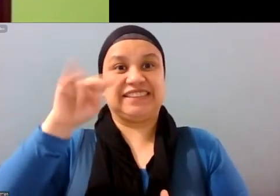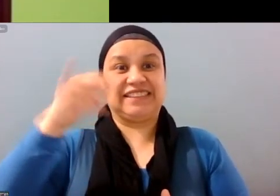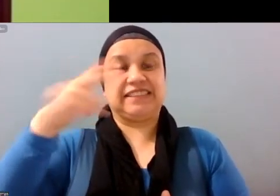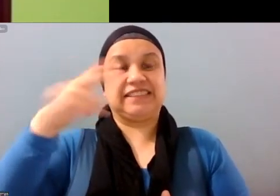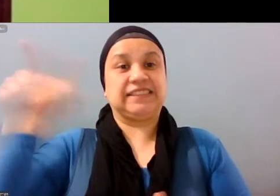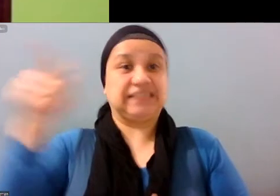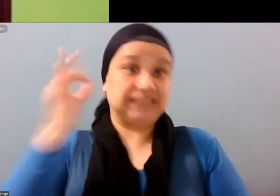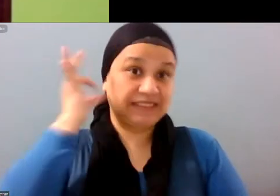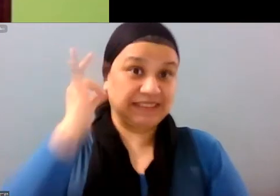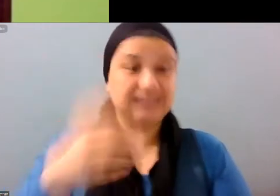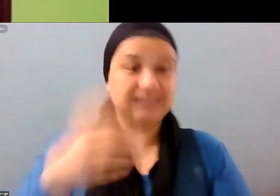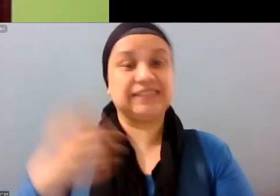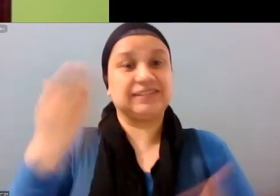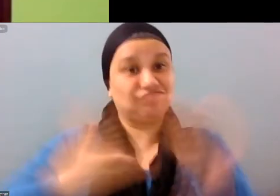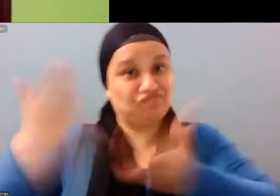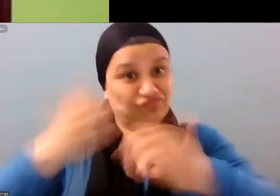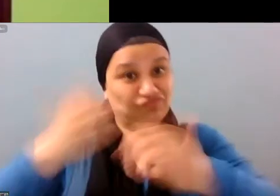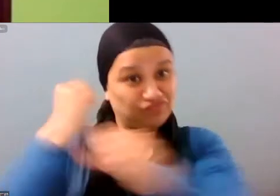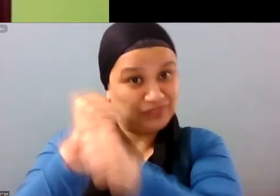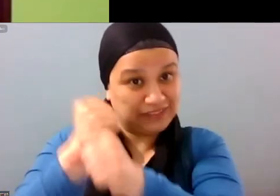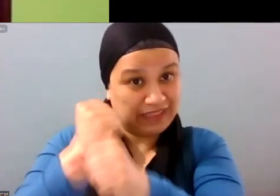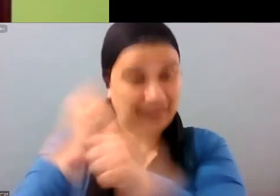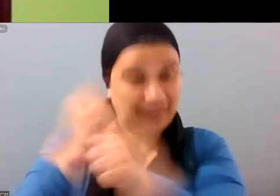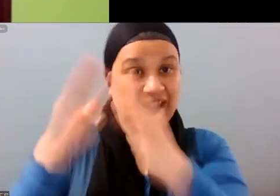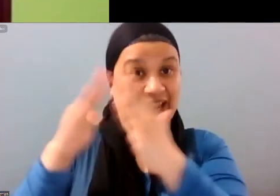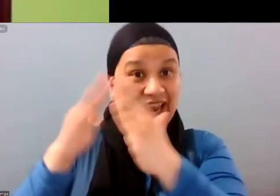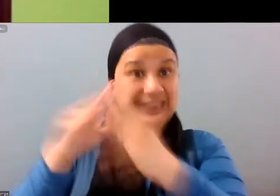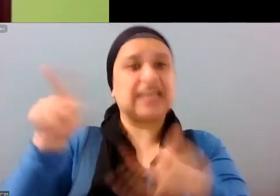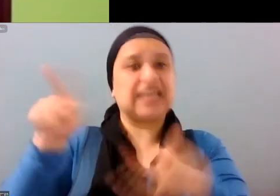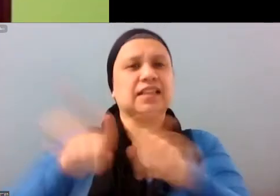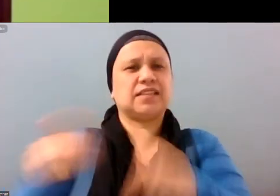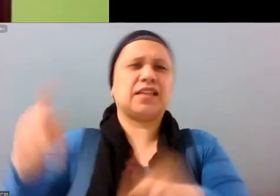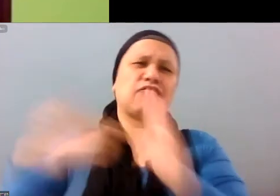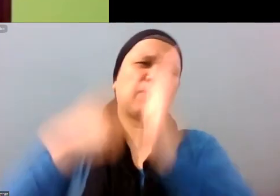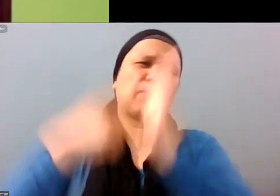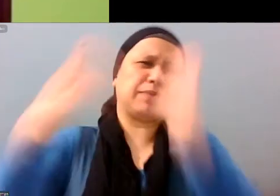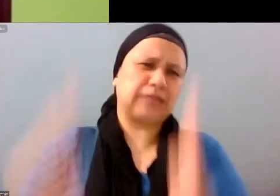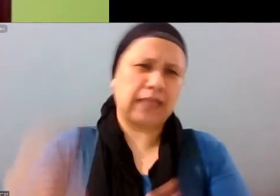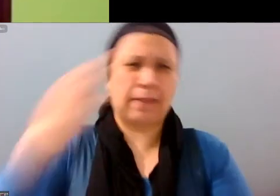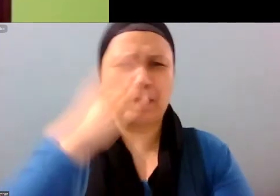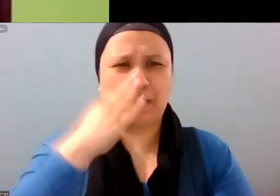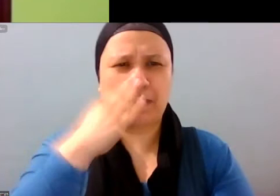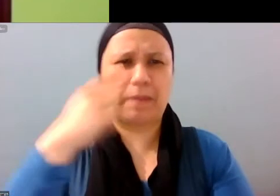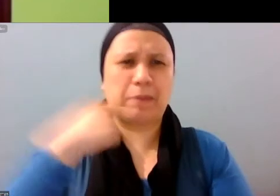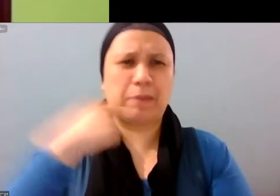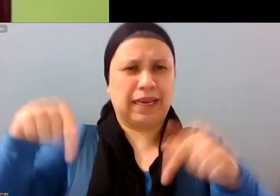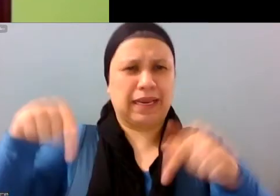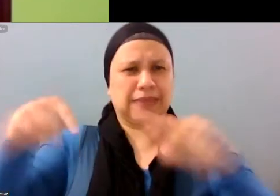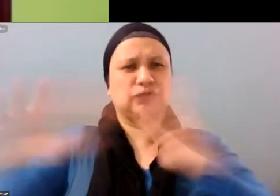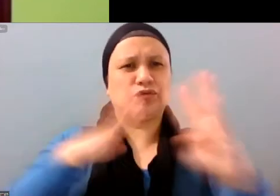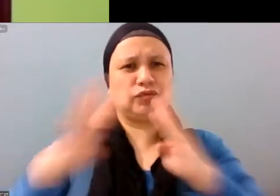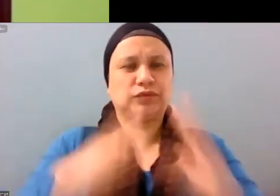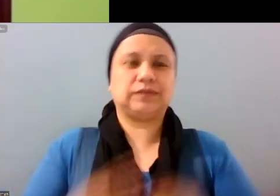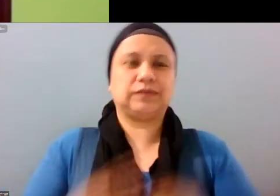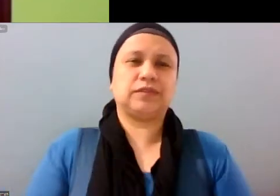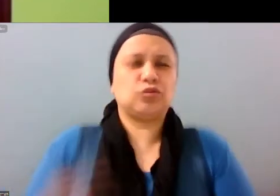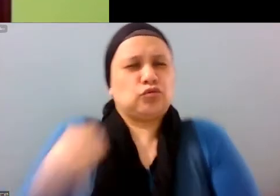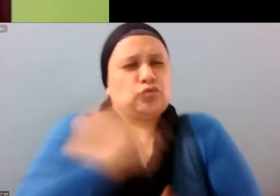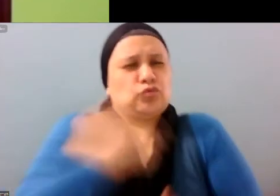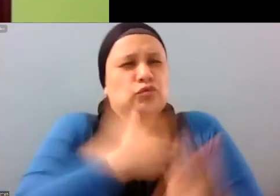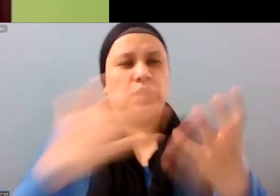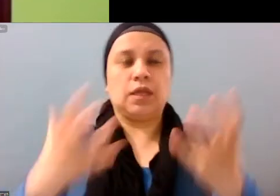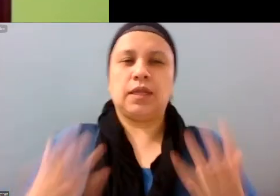de miles de padres y de madres en este conversatorio quisiéramos darle un